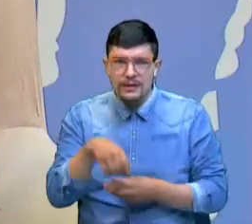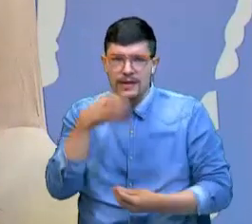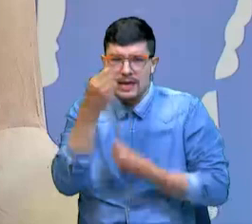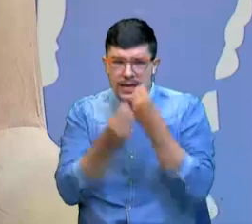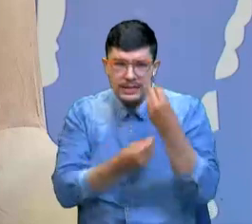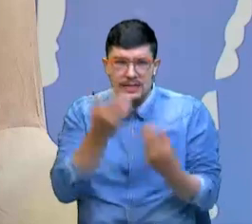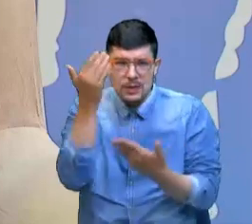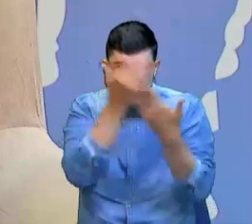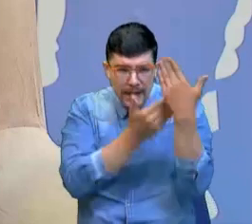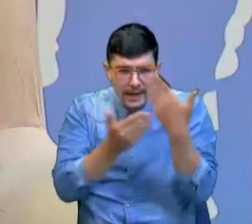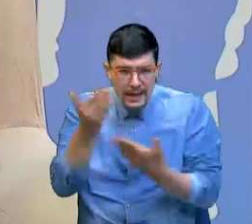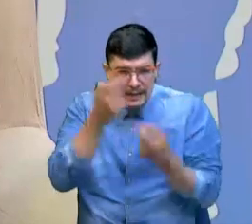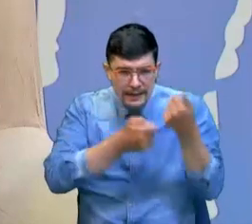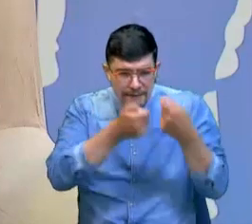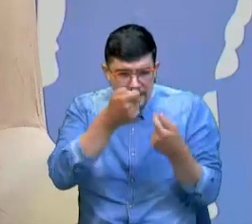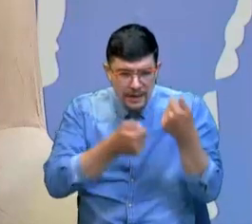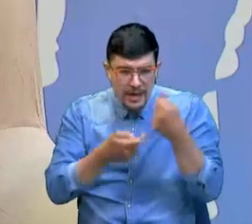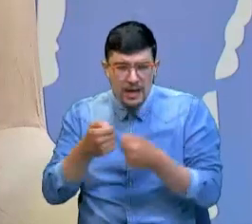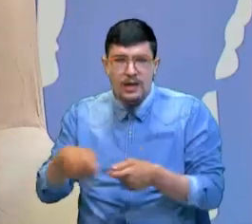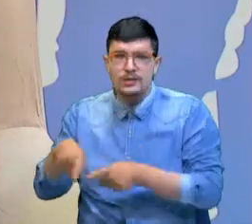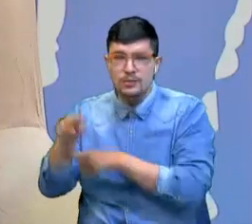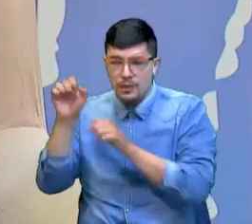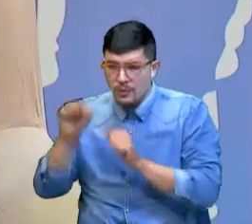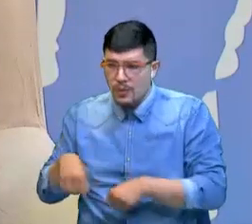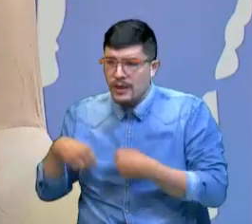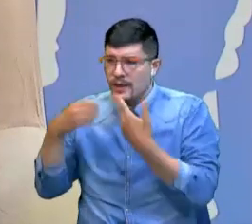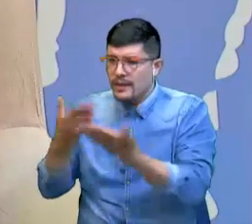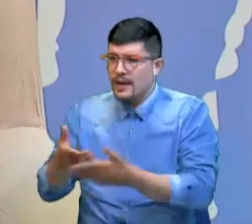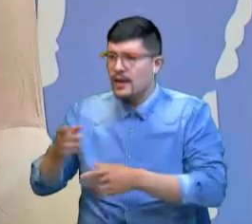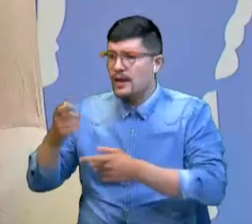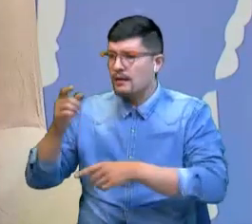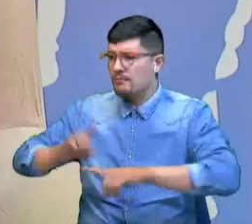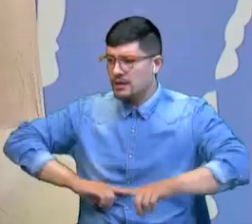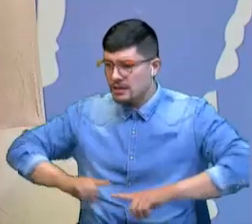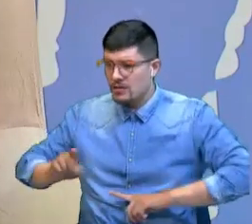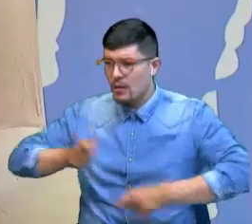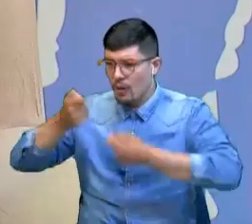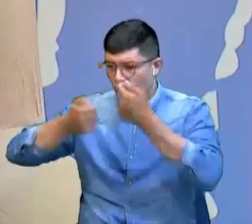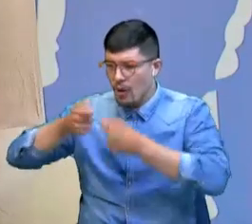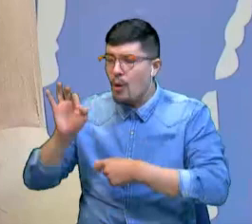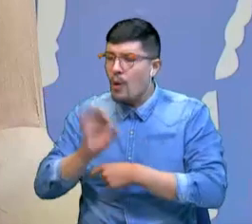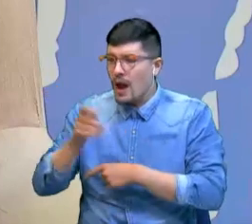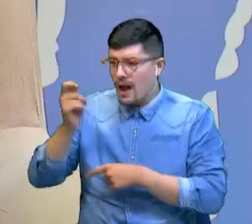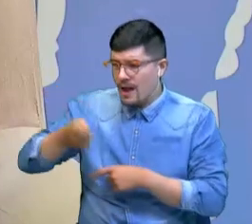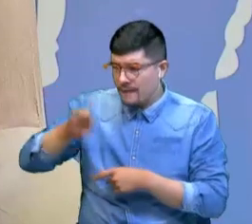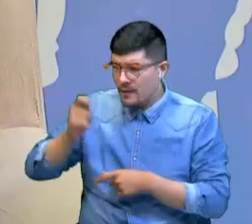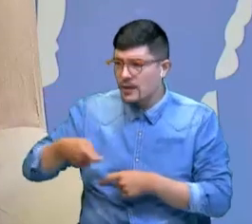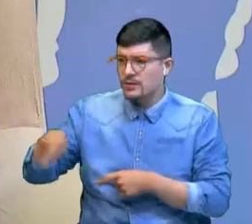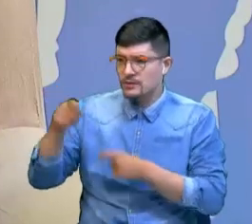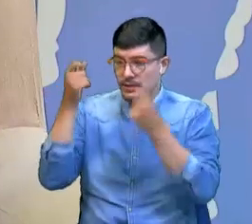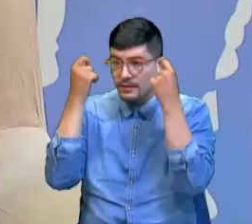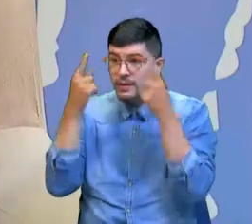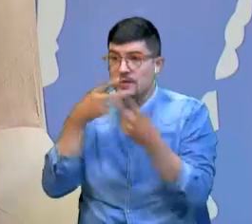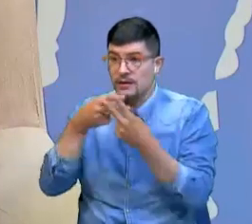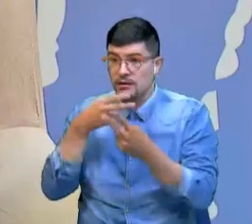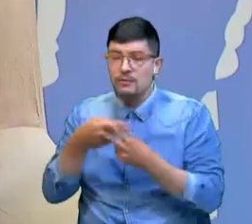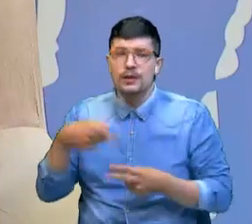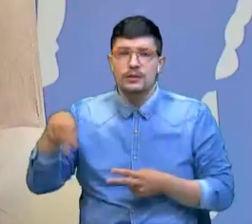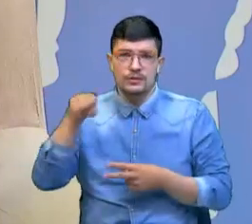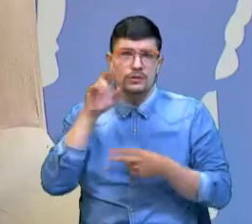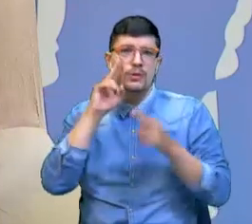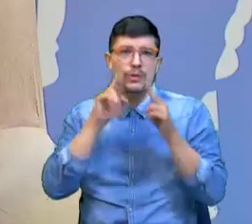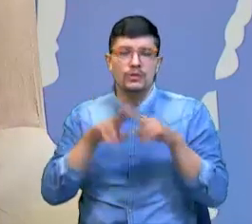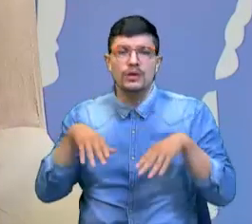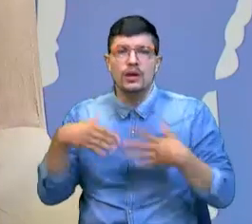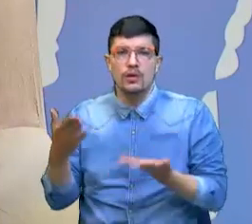análisis financiero, que se lo puede dar un economista, un administrador o un abogado que entienda de números y que conozca